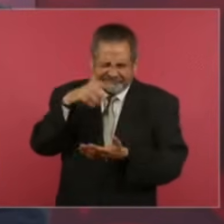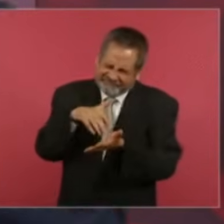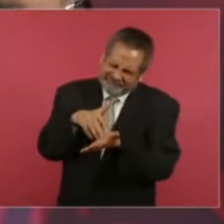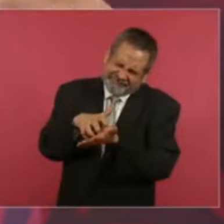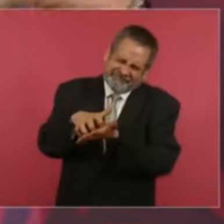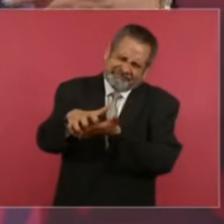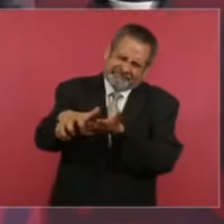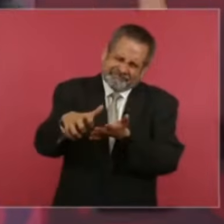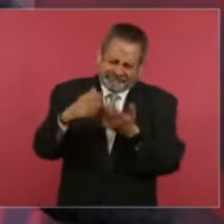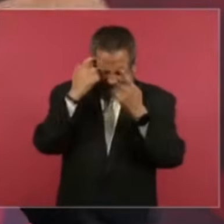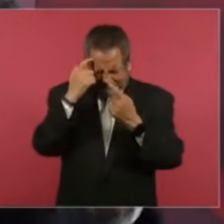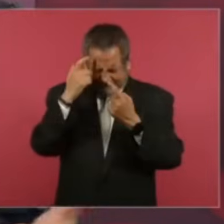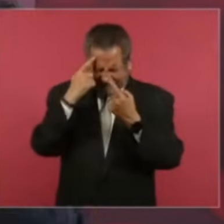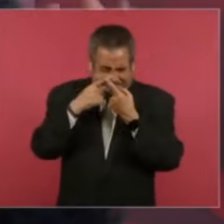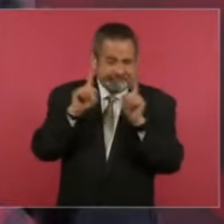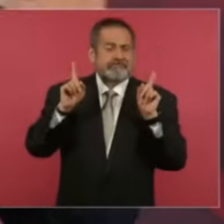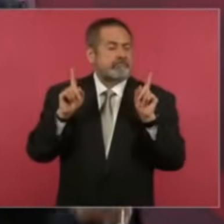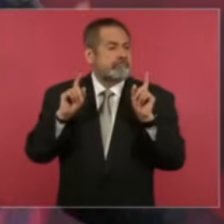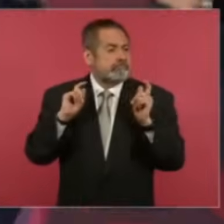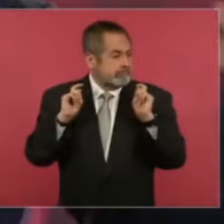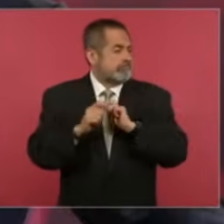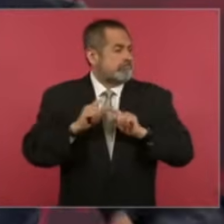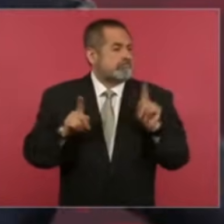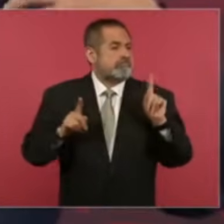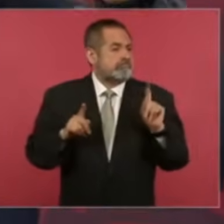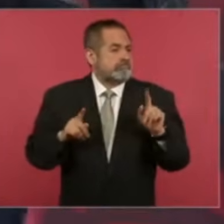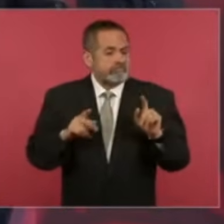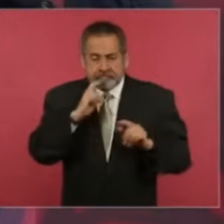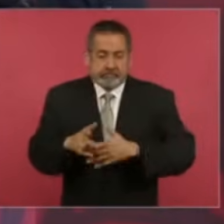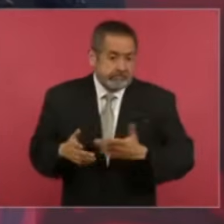Ya cambió la mentalidad del pueblo. Entonces, aunque